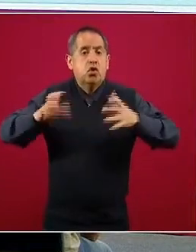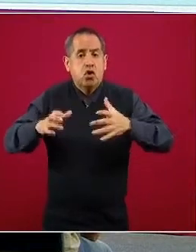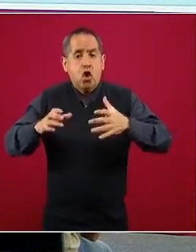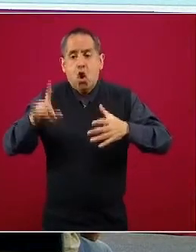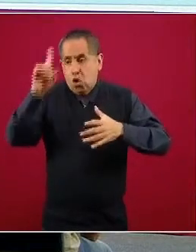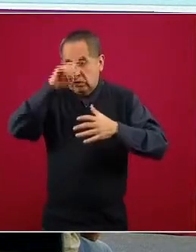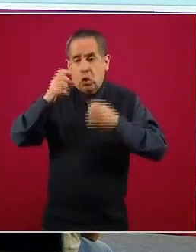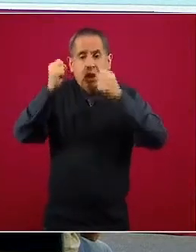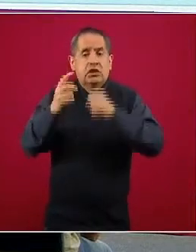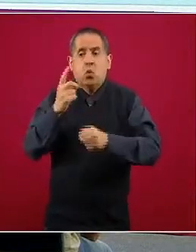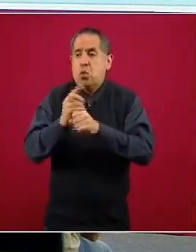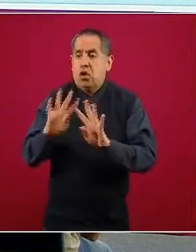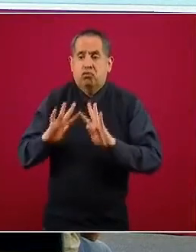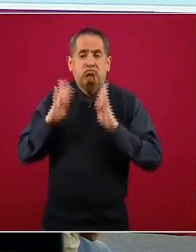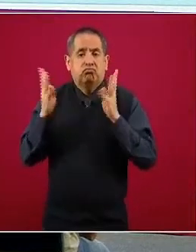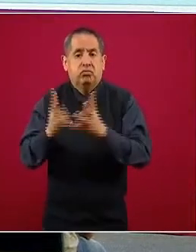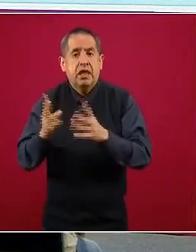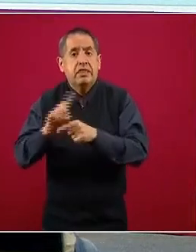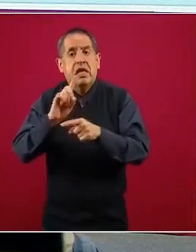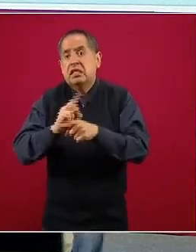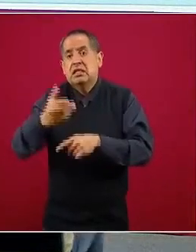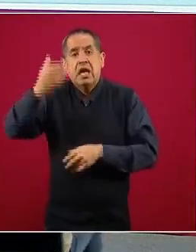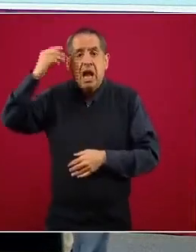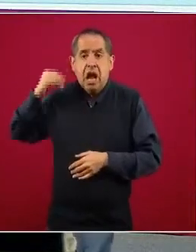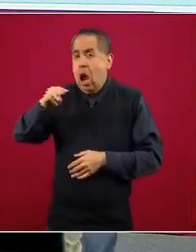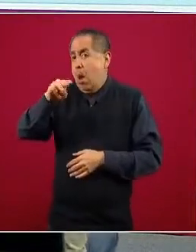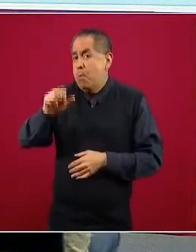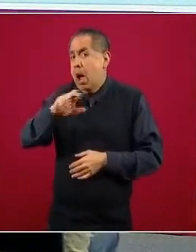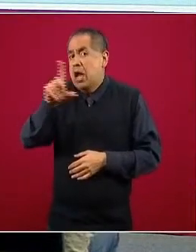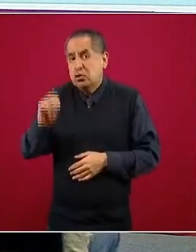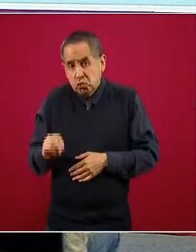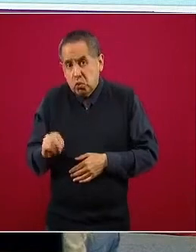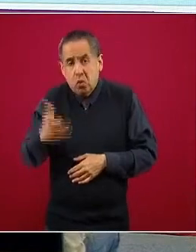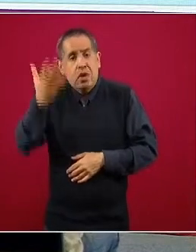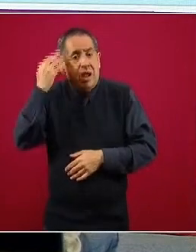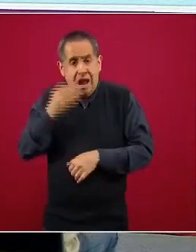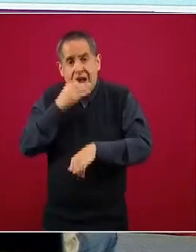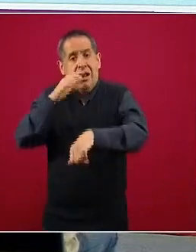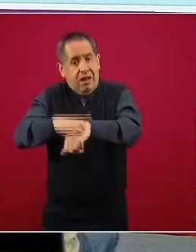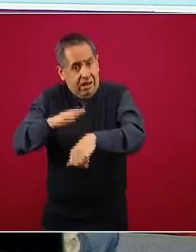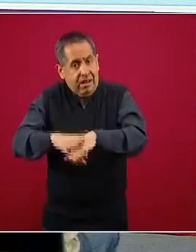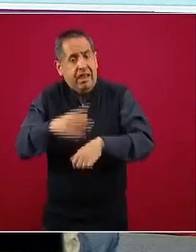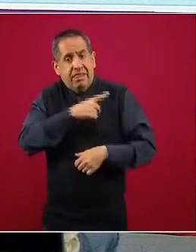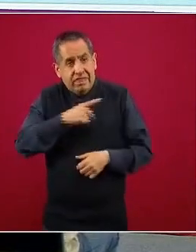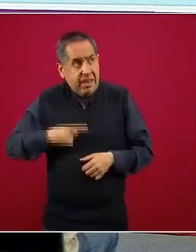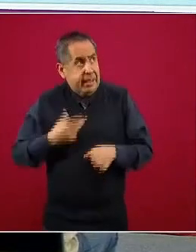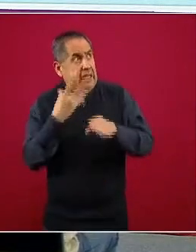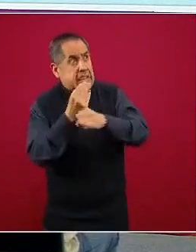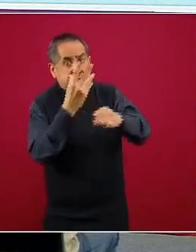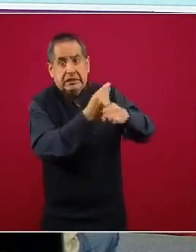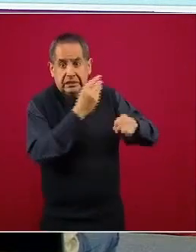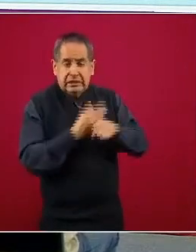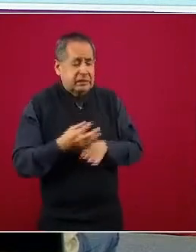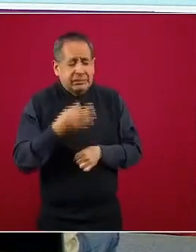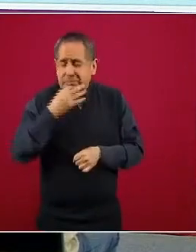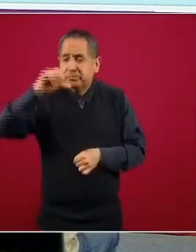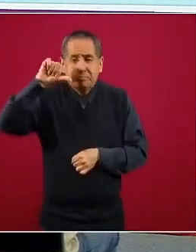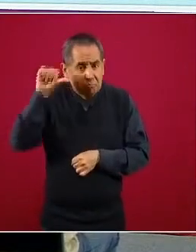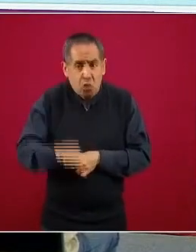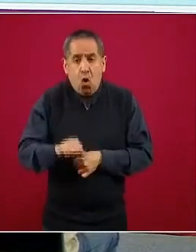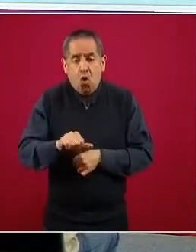Salubridad General desde el mes de marzo y se instruyó a que se procediera de manera